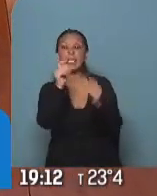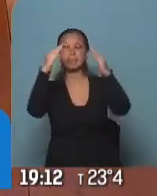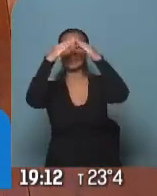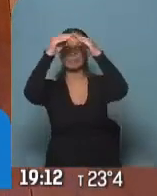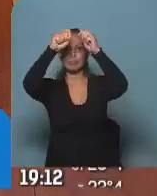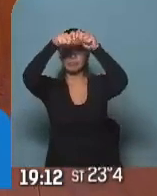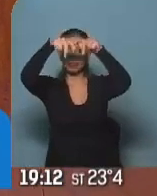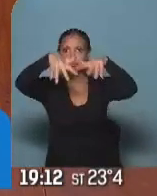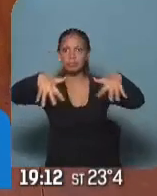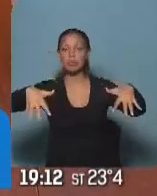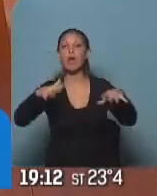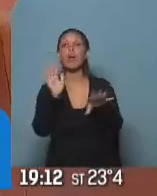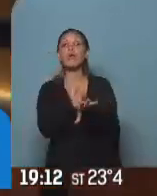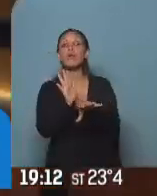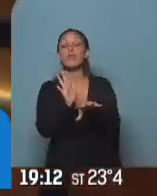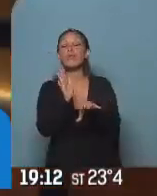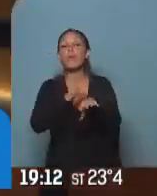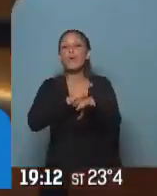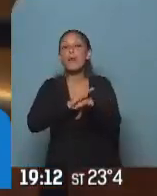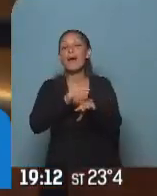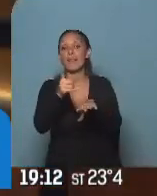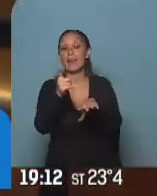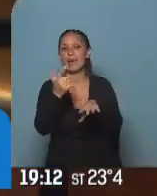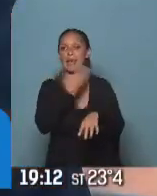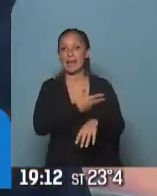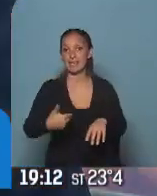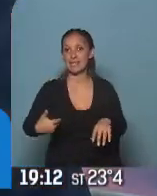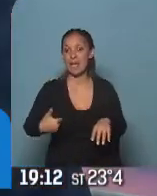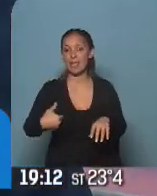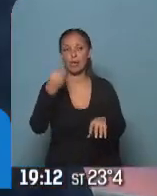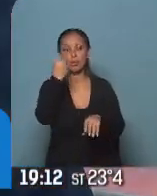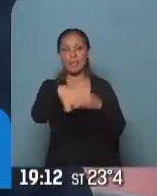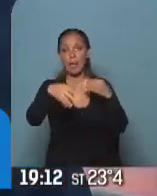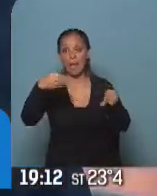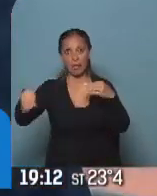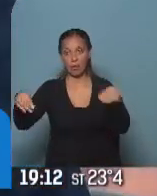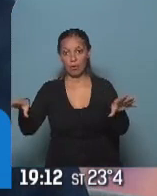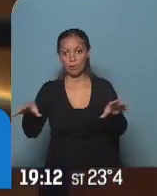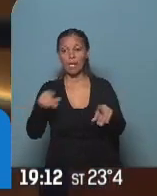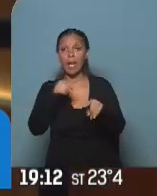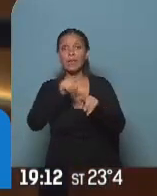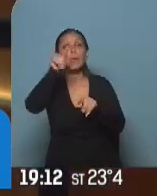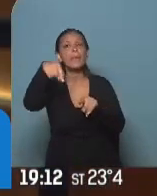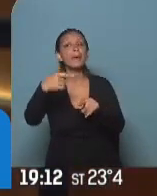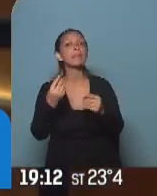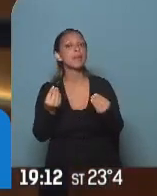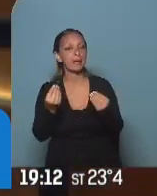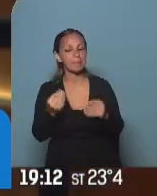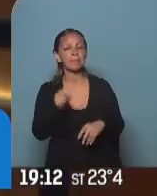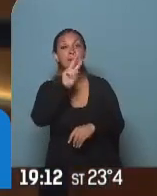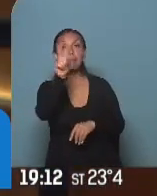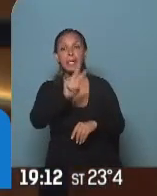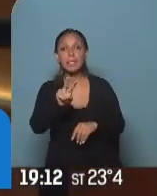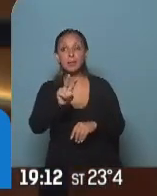la disolución del Estado. Esta disolución del Estado tiene raíces estructurales. Venezuela es el